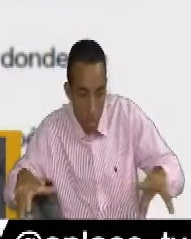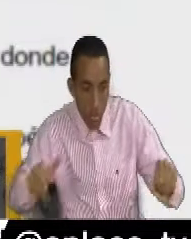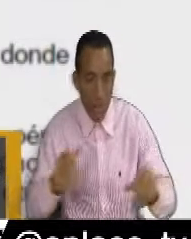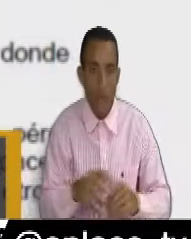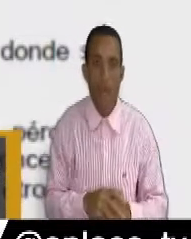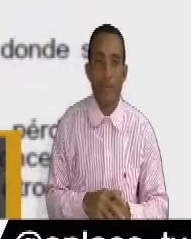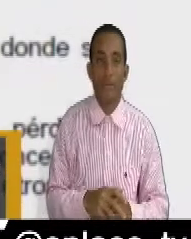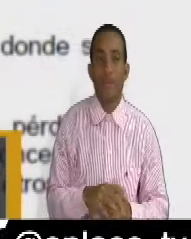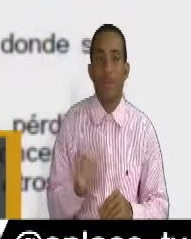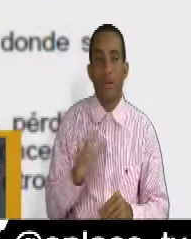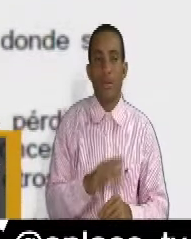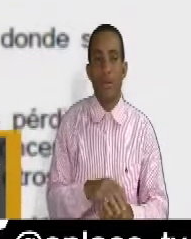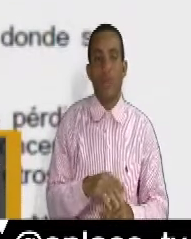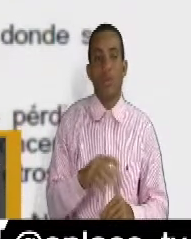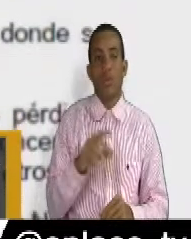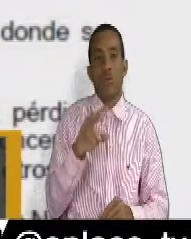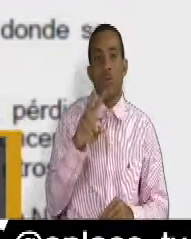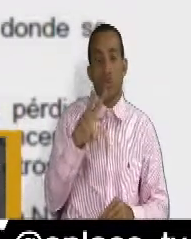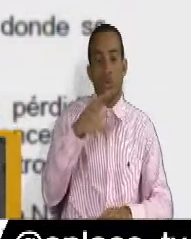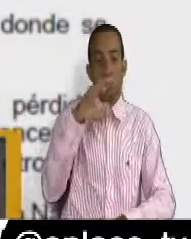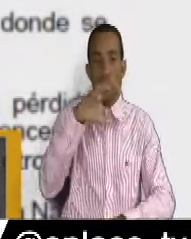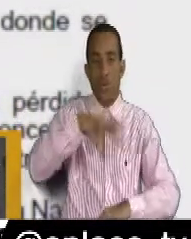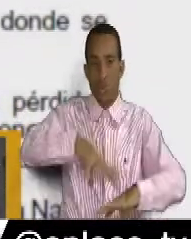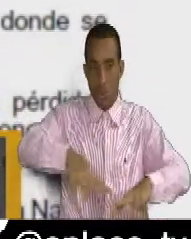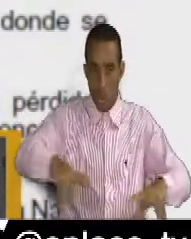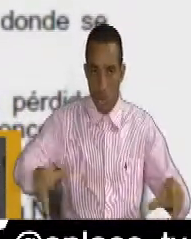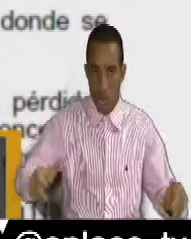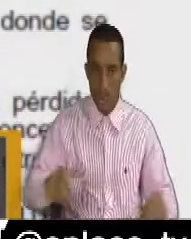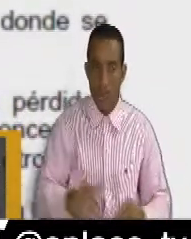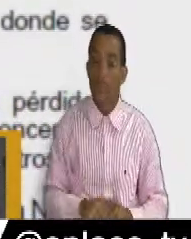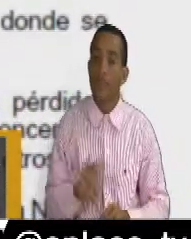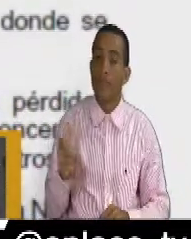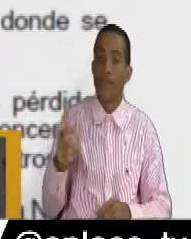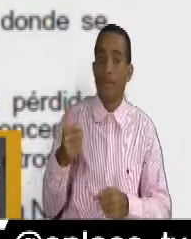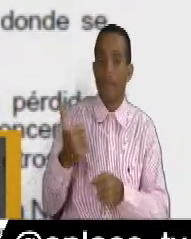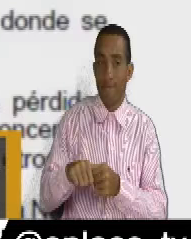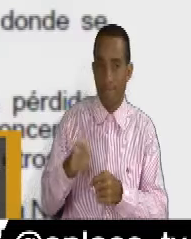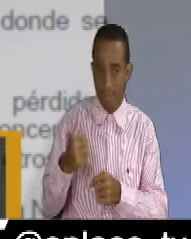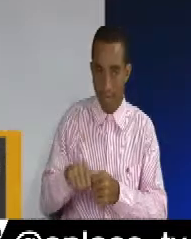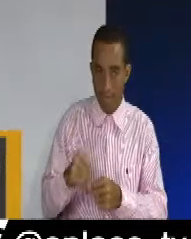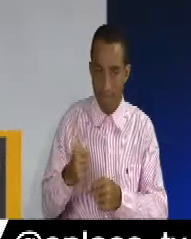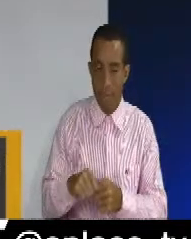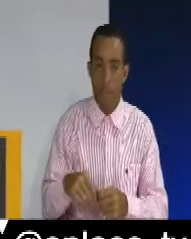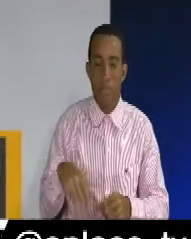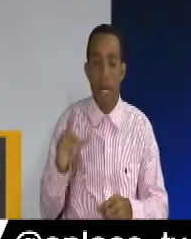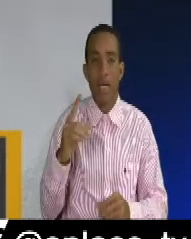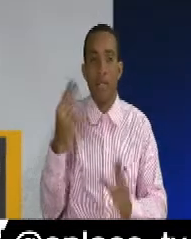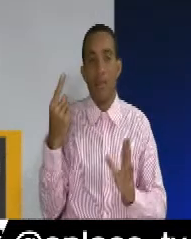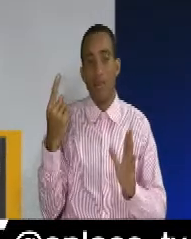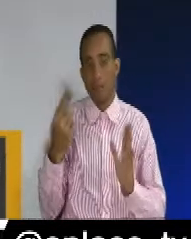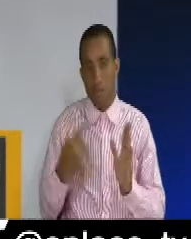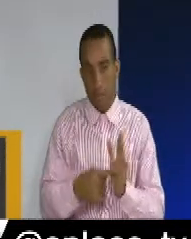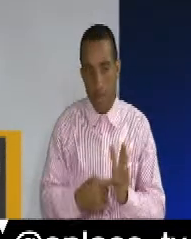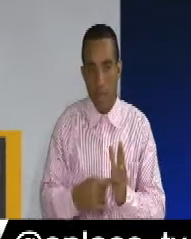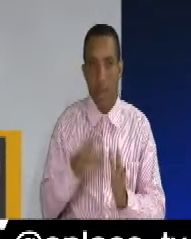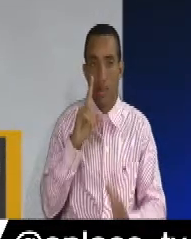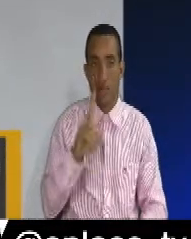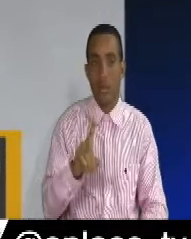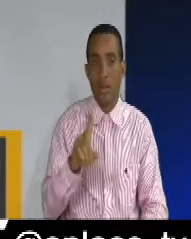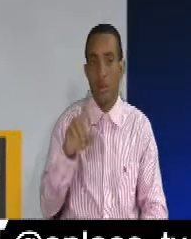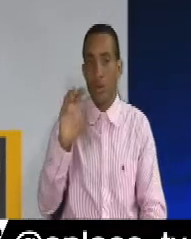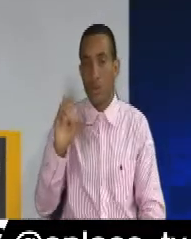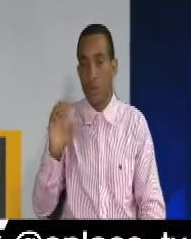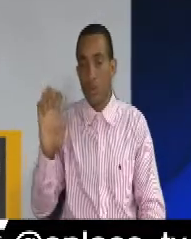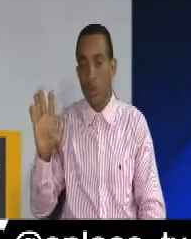arroja 92 casos de robo a la infraestructura petrolera que ha conllevado quebrantos de más de 1.104 millones de pesos. El